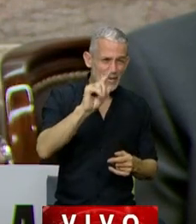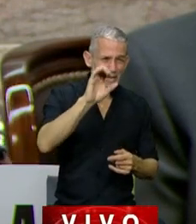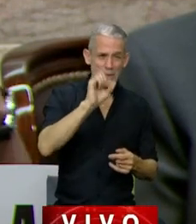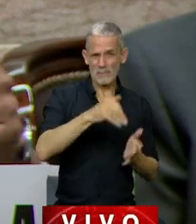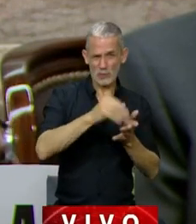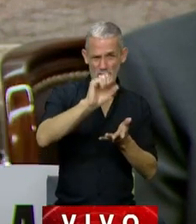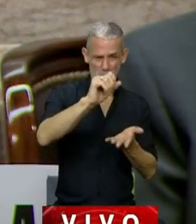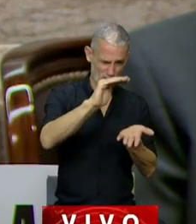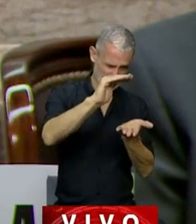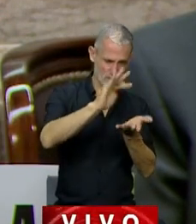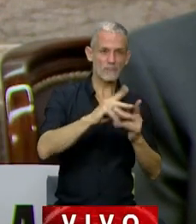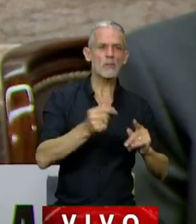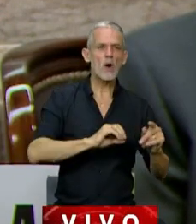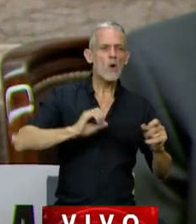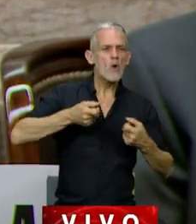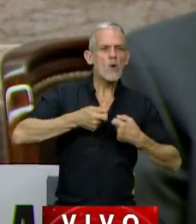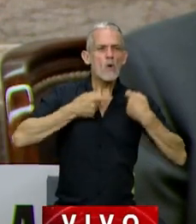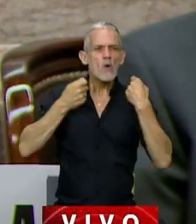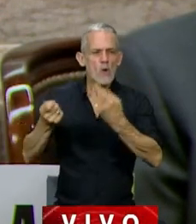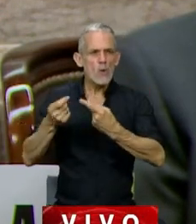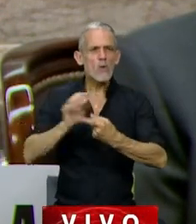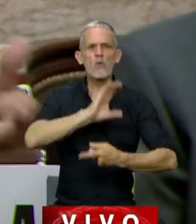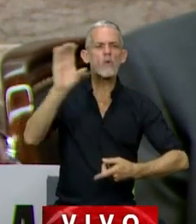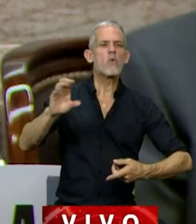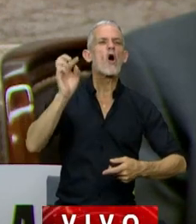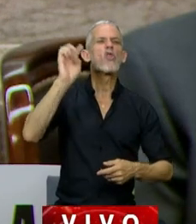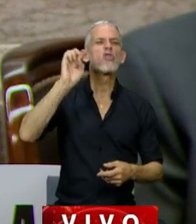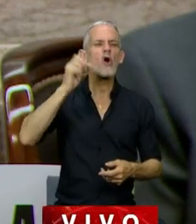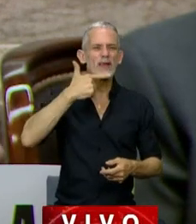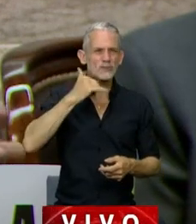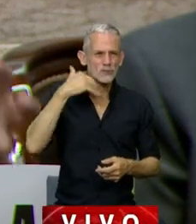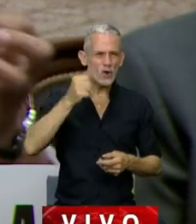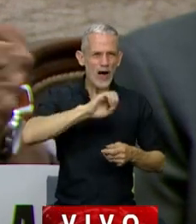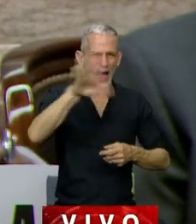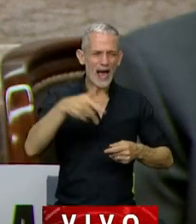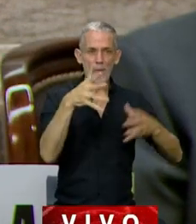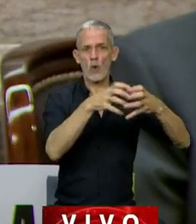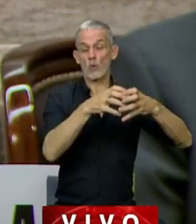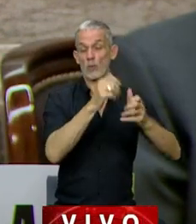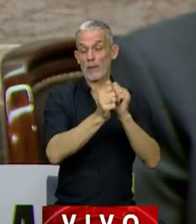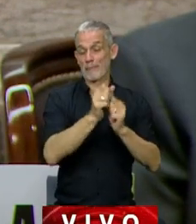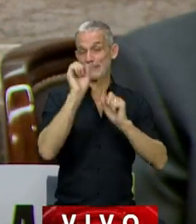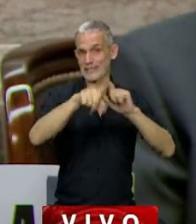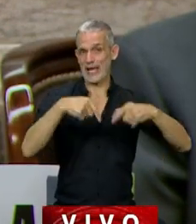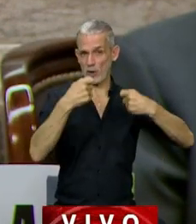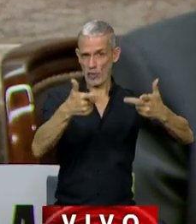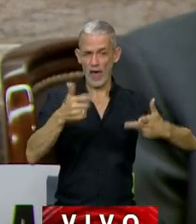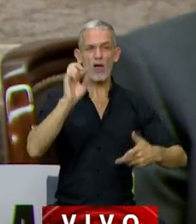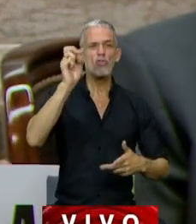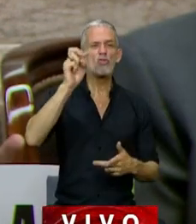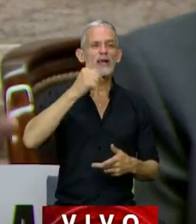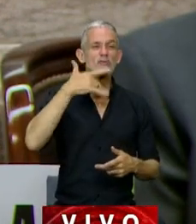erogación del Estado en darle el dólar soja a ese grupo de empresarios?